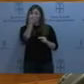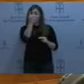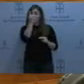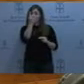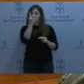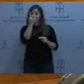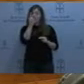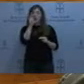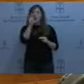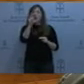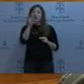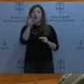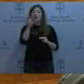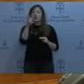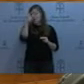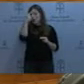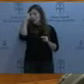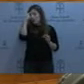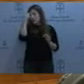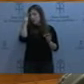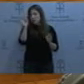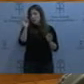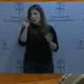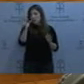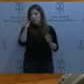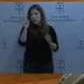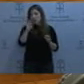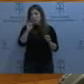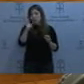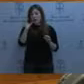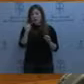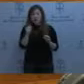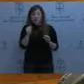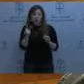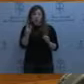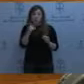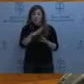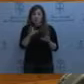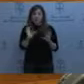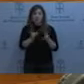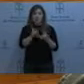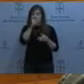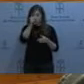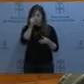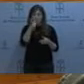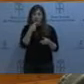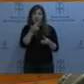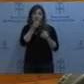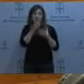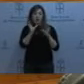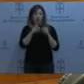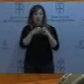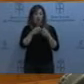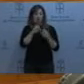nación cívica, si usted quiere, solo hay una. Y el Partido Socialista no plantea en sus, en la Declaración de Granada, ni va a